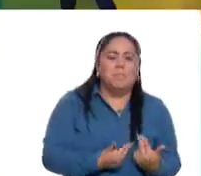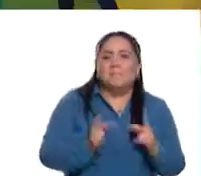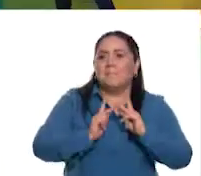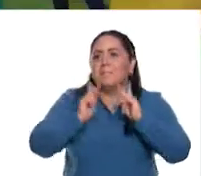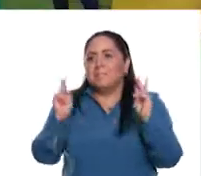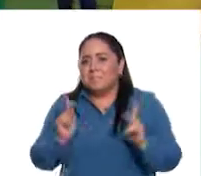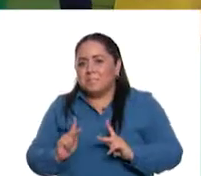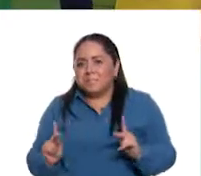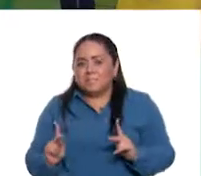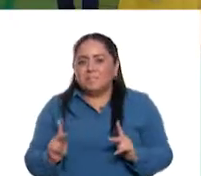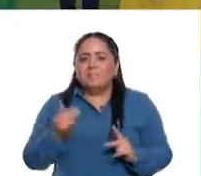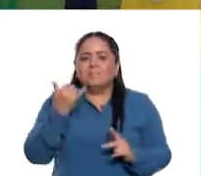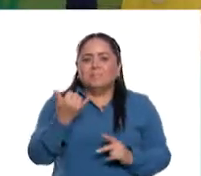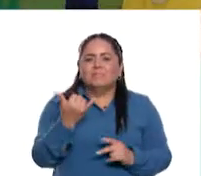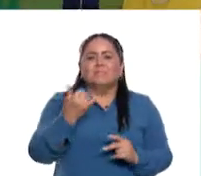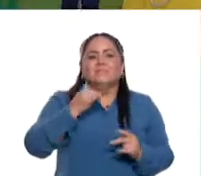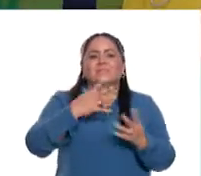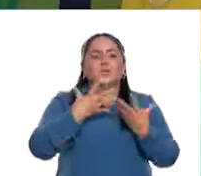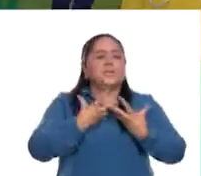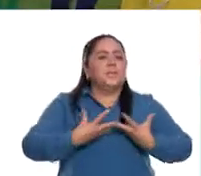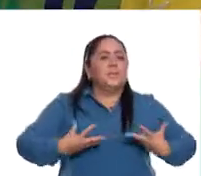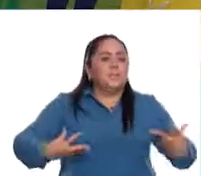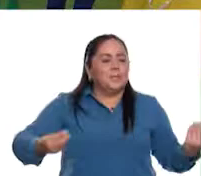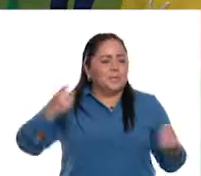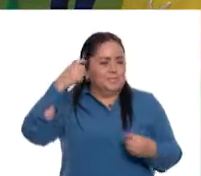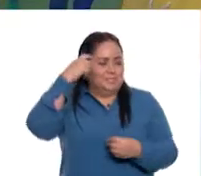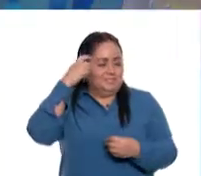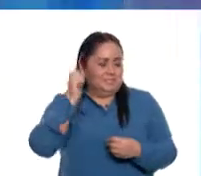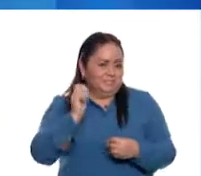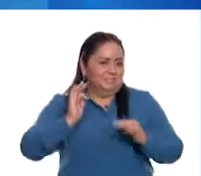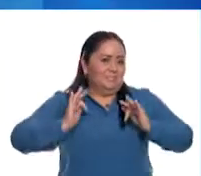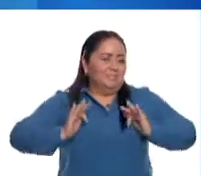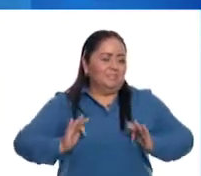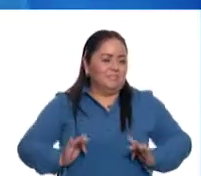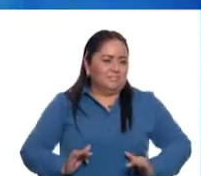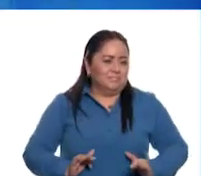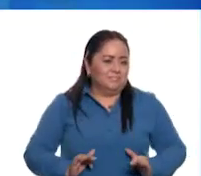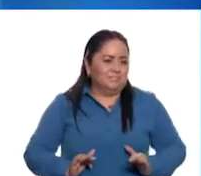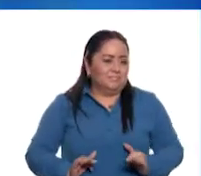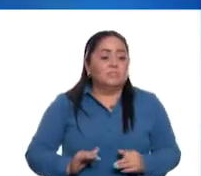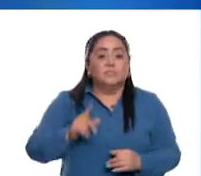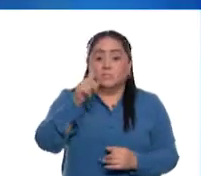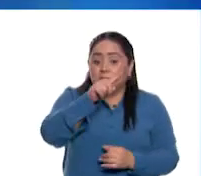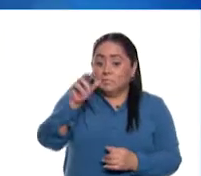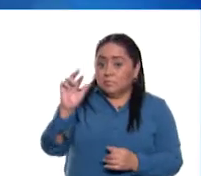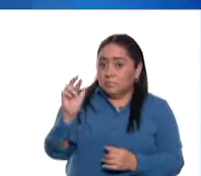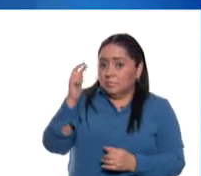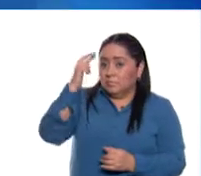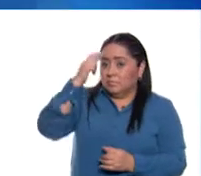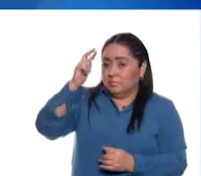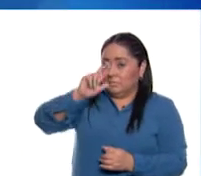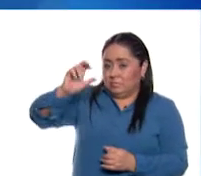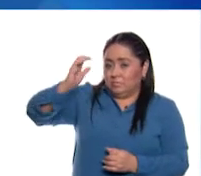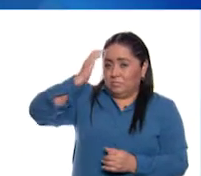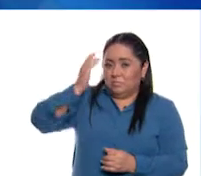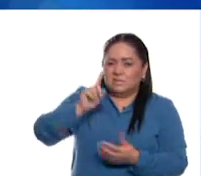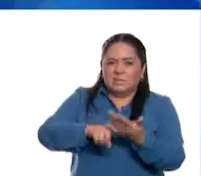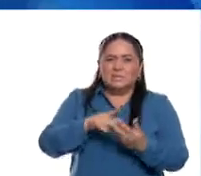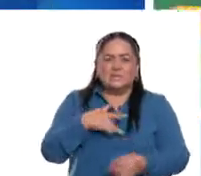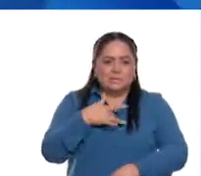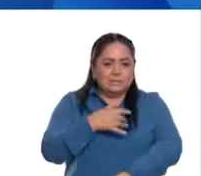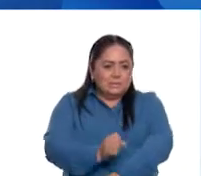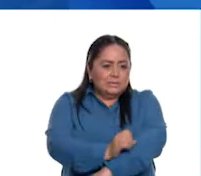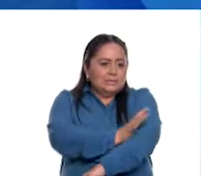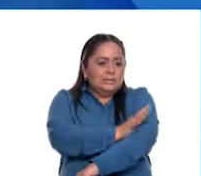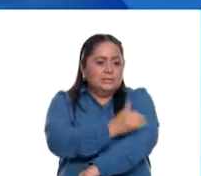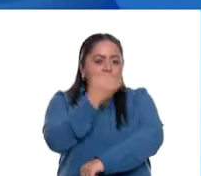armonía, placidez, relajación. conocer las